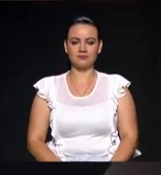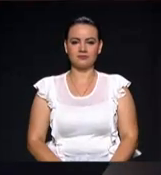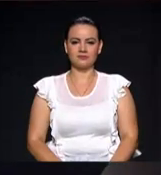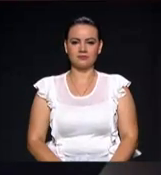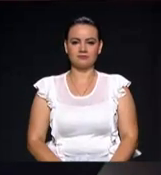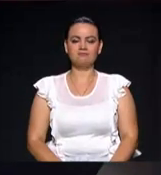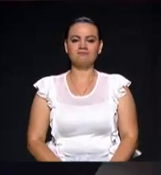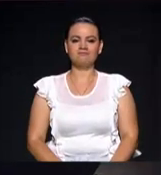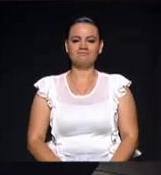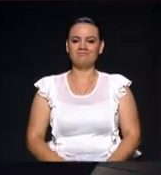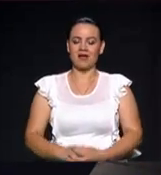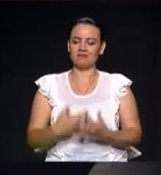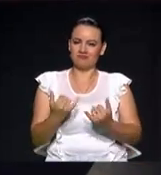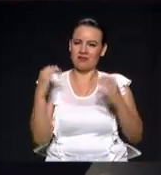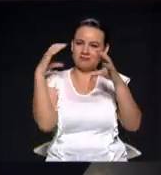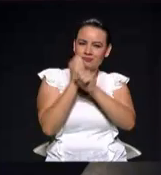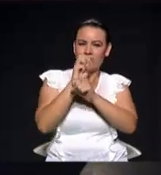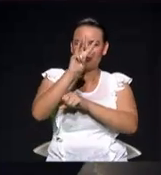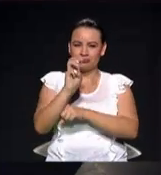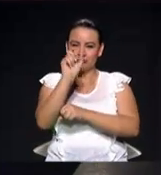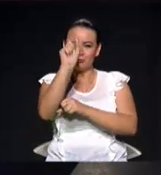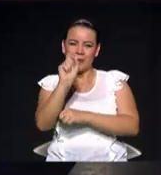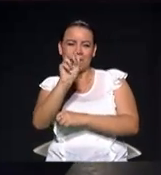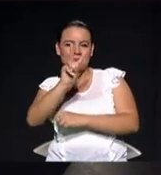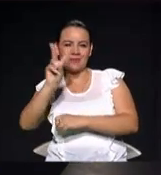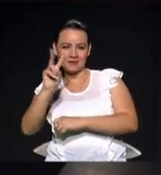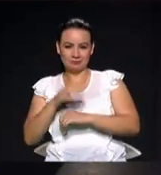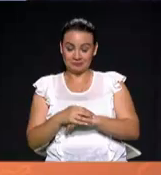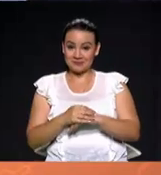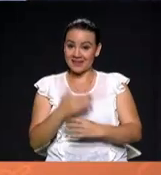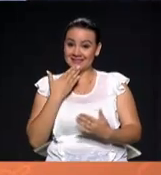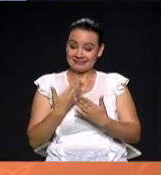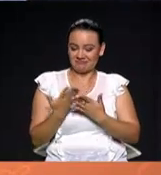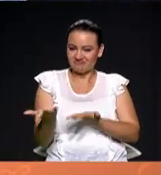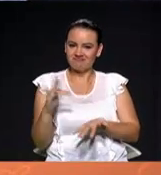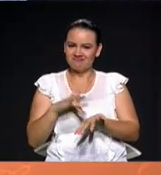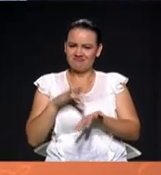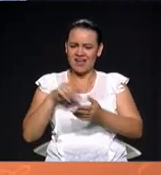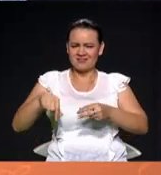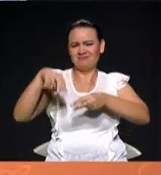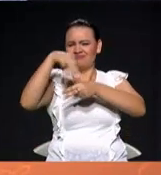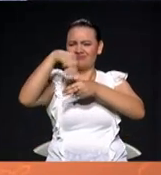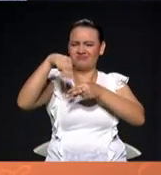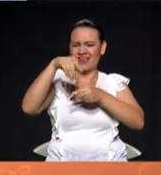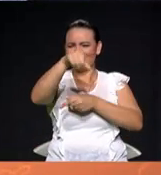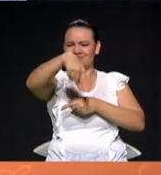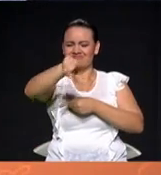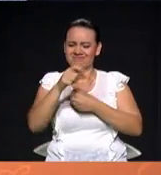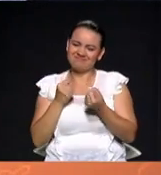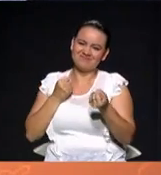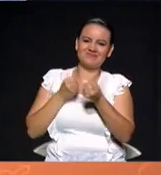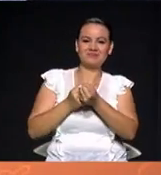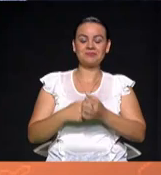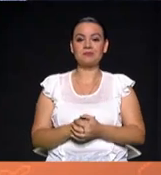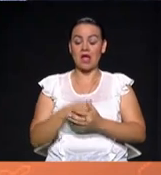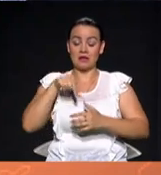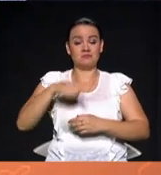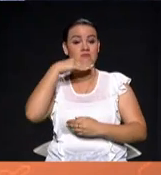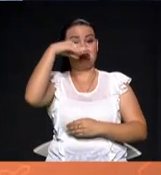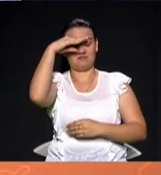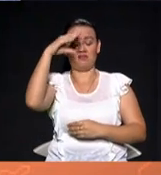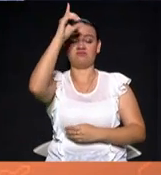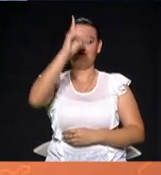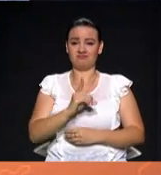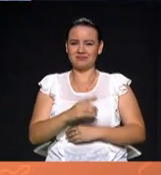8 de la noche 22 minutos qué bueno que sigan con nosotros aquí en tele medellín siempre con voz medellín decide estamos en el